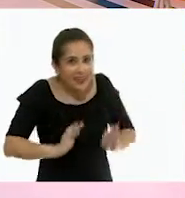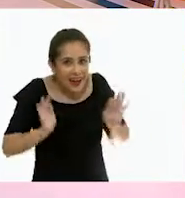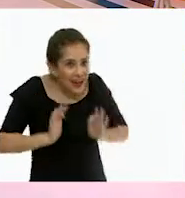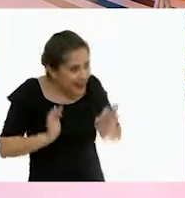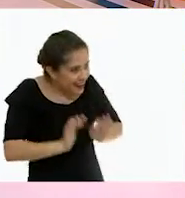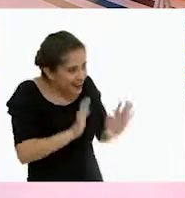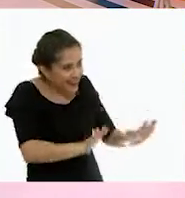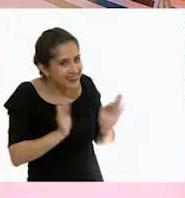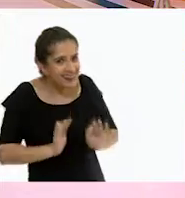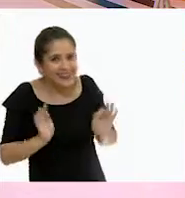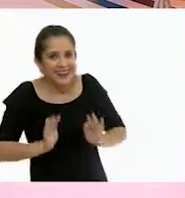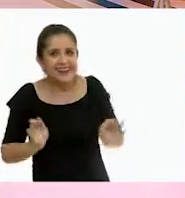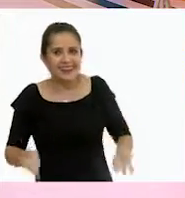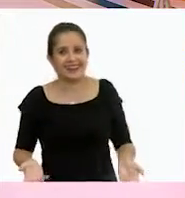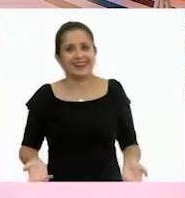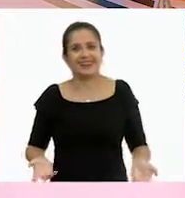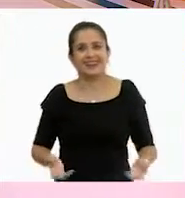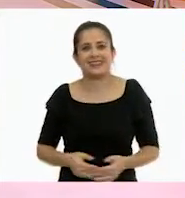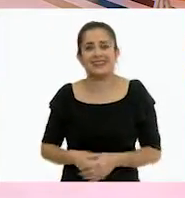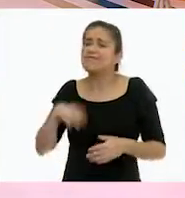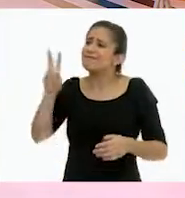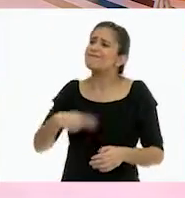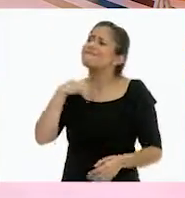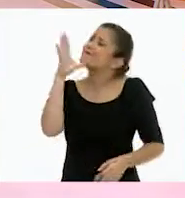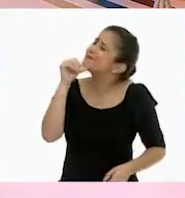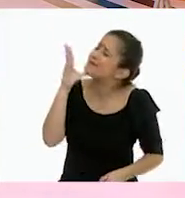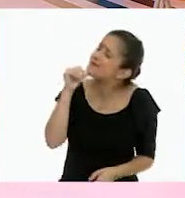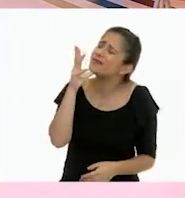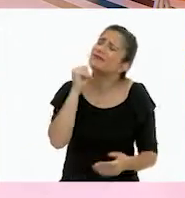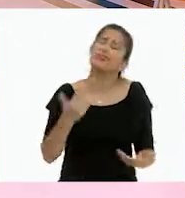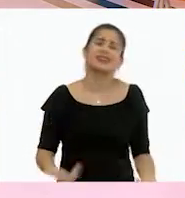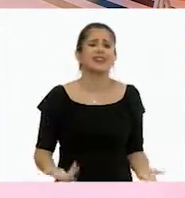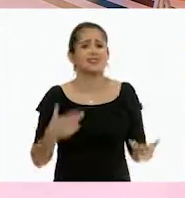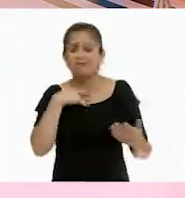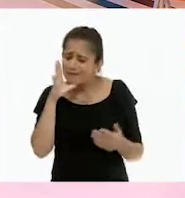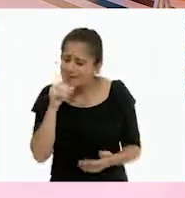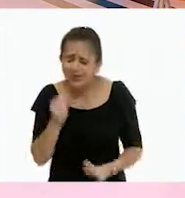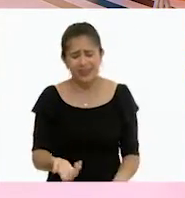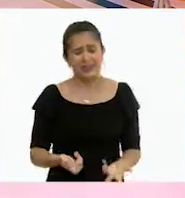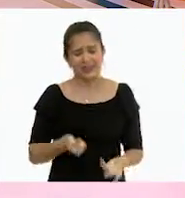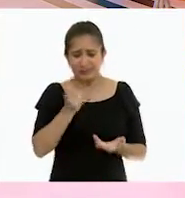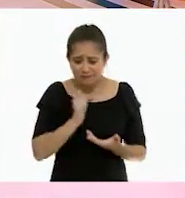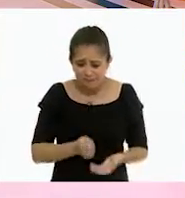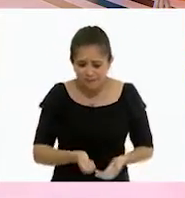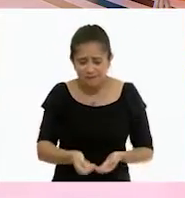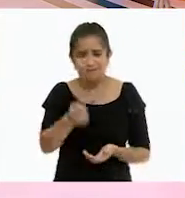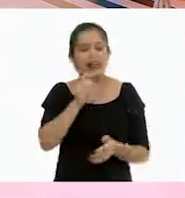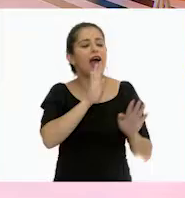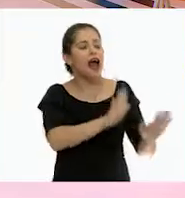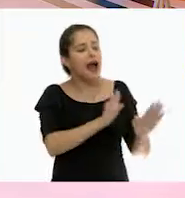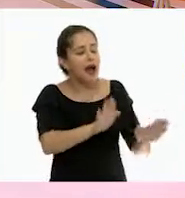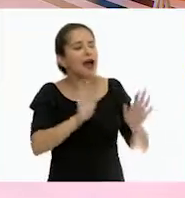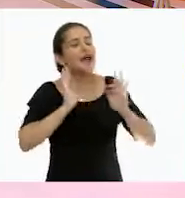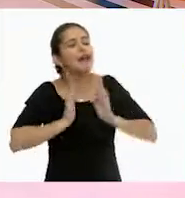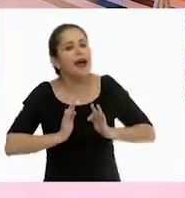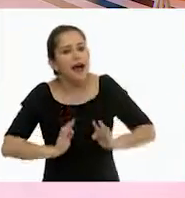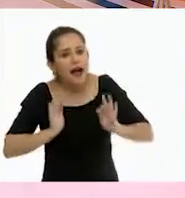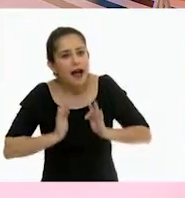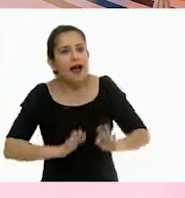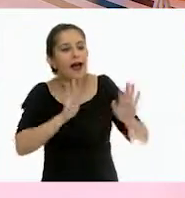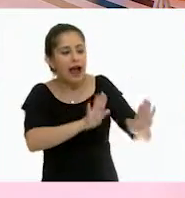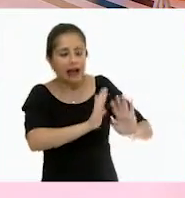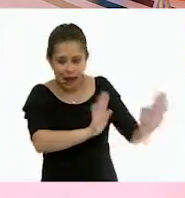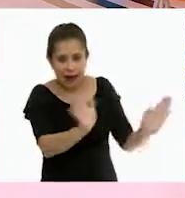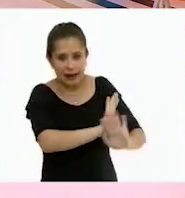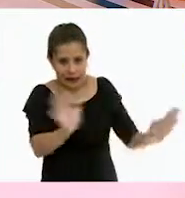tranquila. Ay, es que no me sale. Mira, a ver cuántas veces lo intenté. Sí. Ay, tranquila, calma. Ya no lo